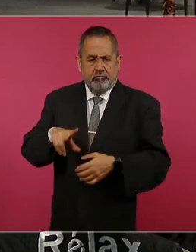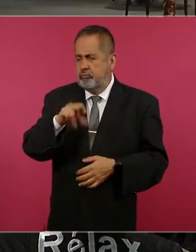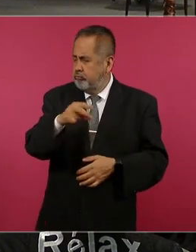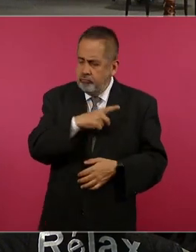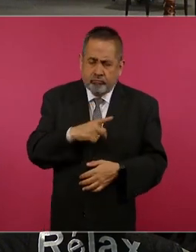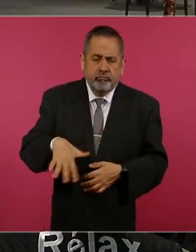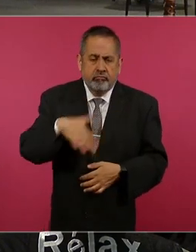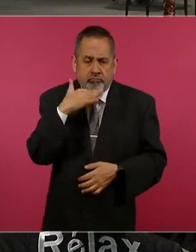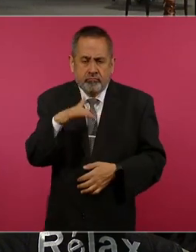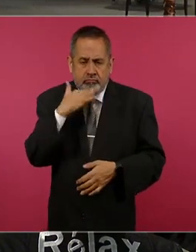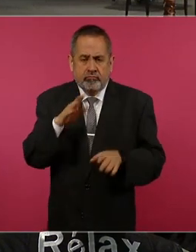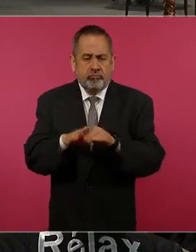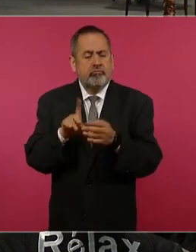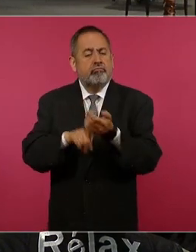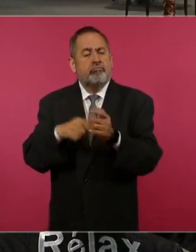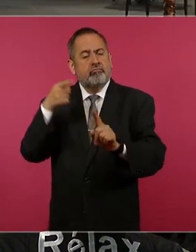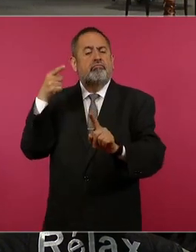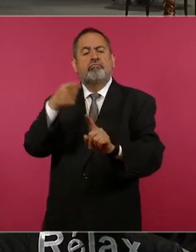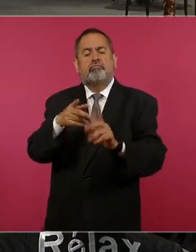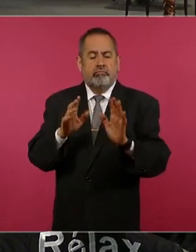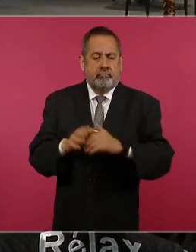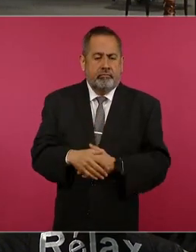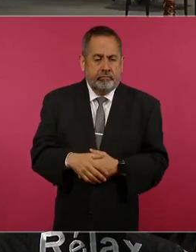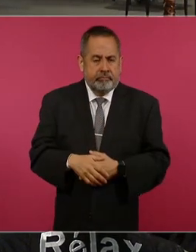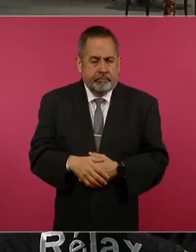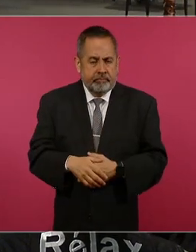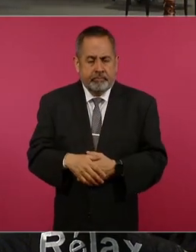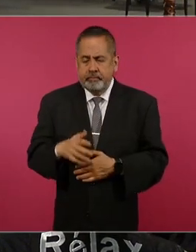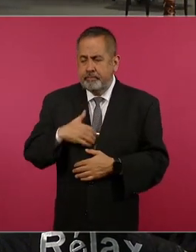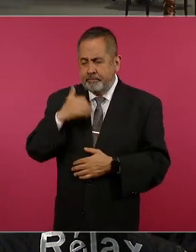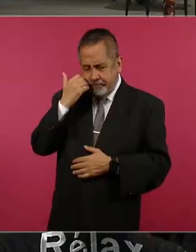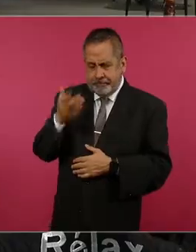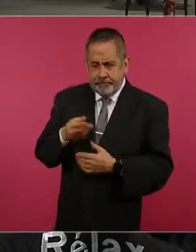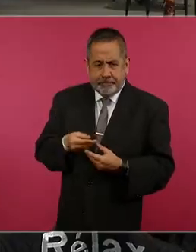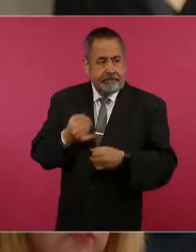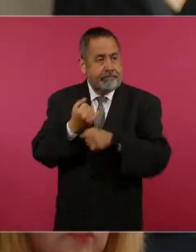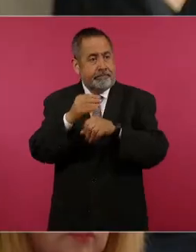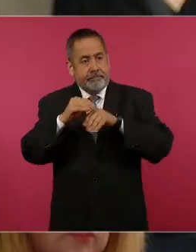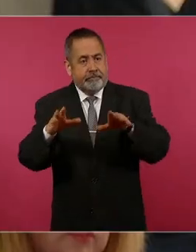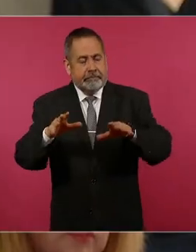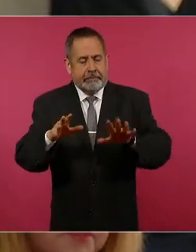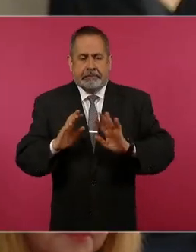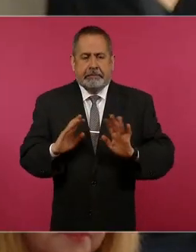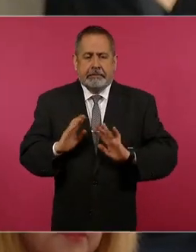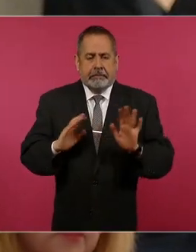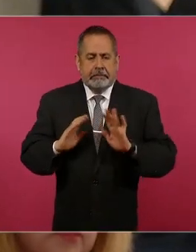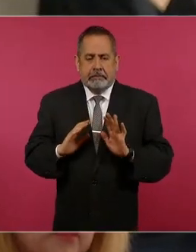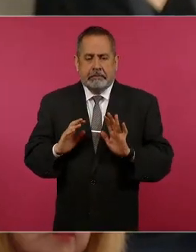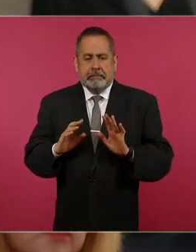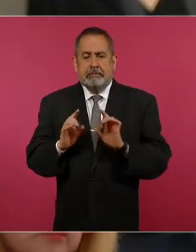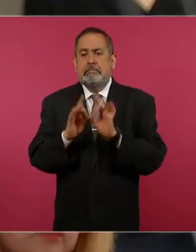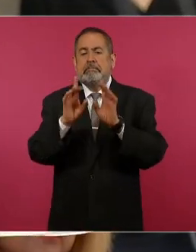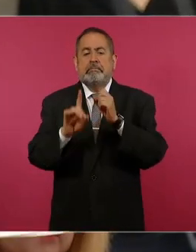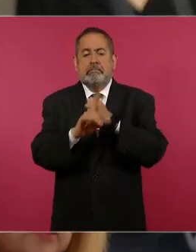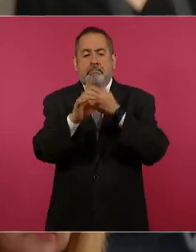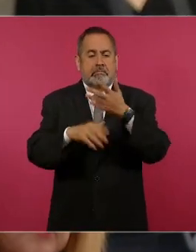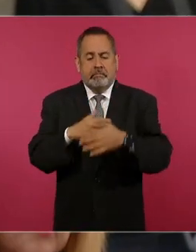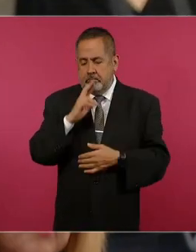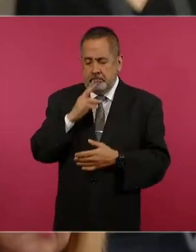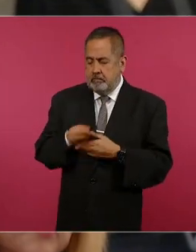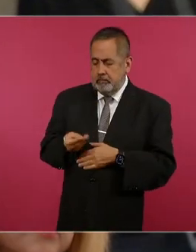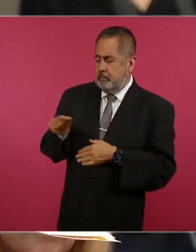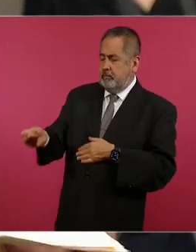corrupción. Ese es el sentido. Entonces, nosotros hemos querido sacar esa nota, pero no queremos antes que hablen,